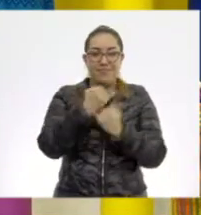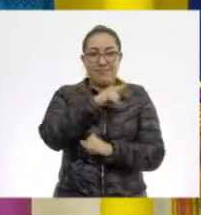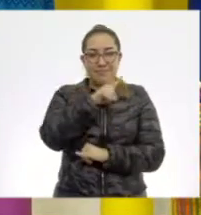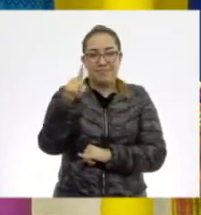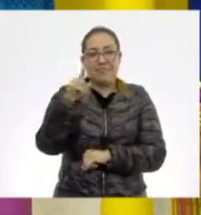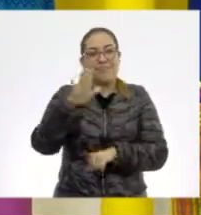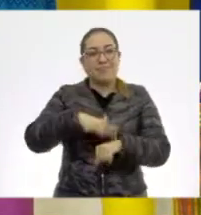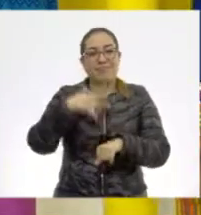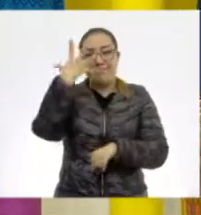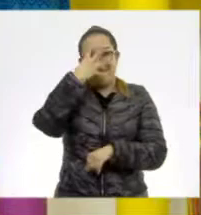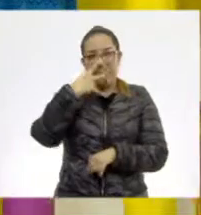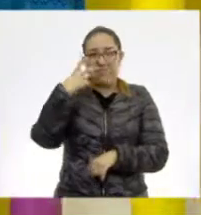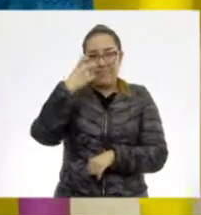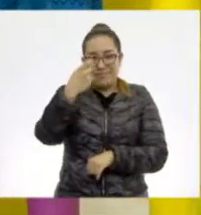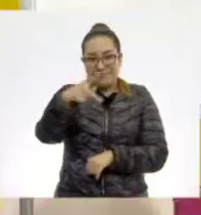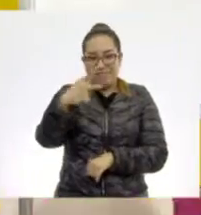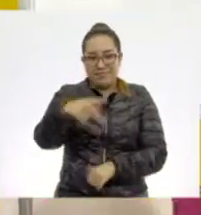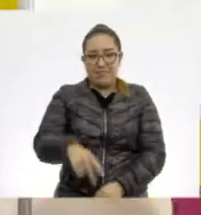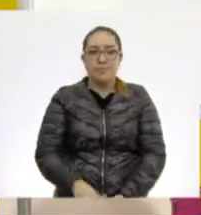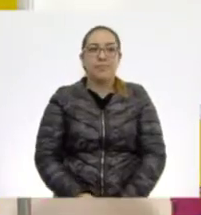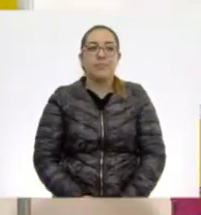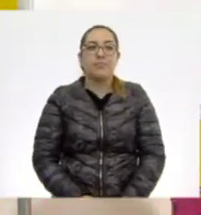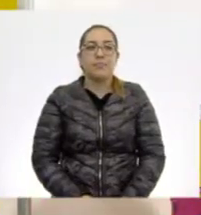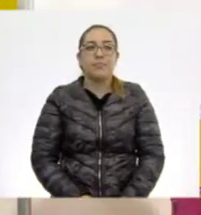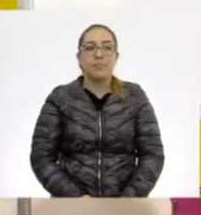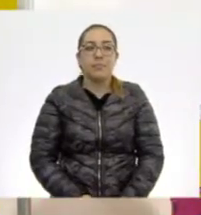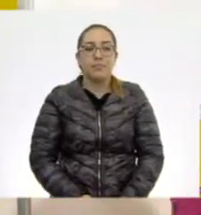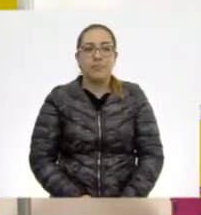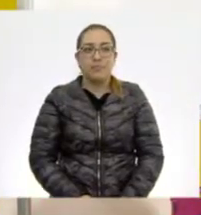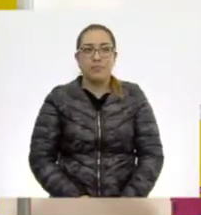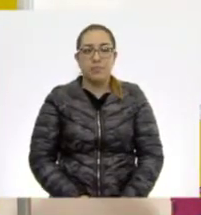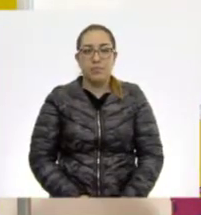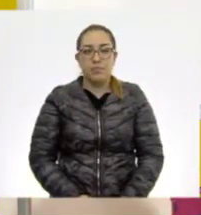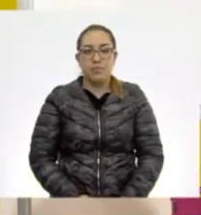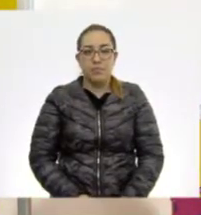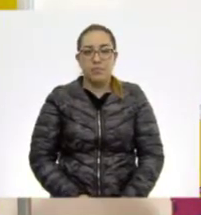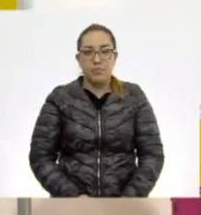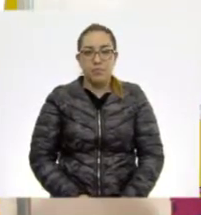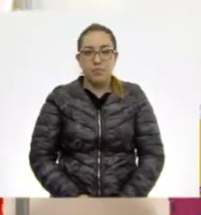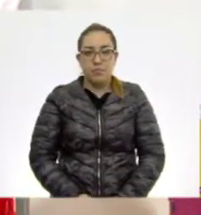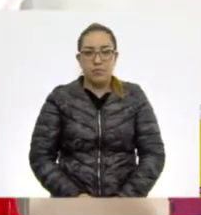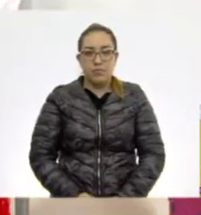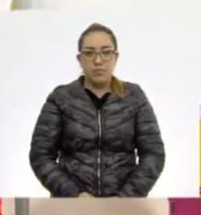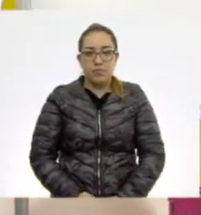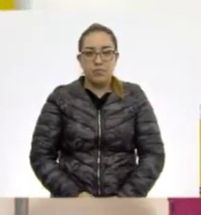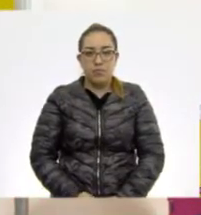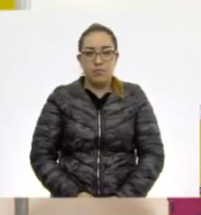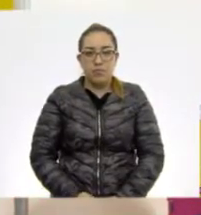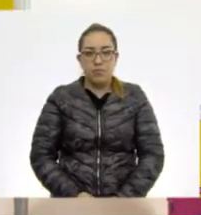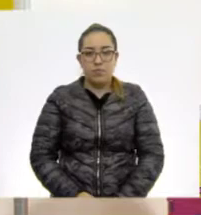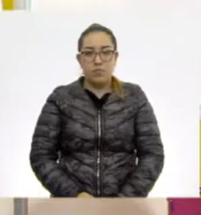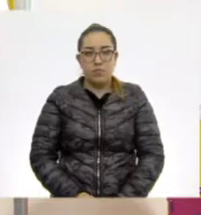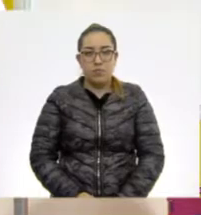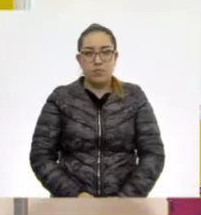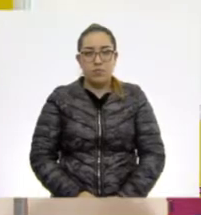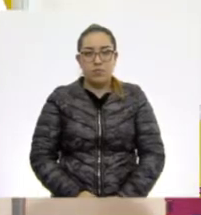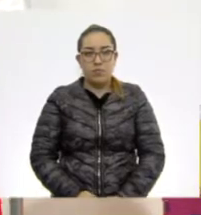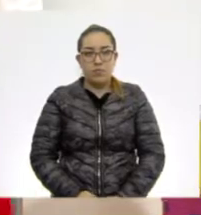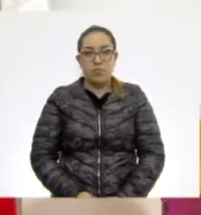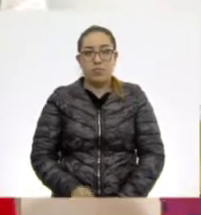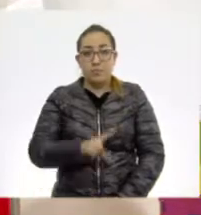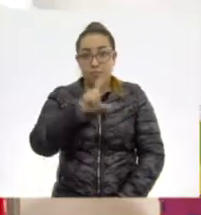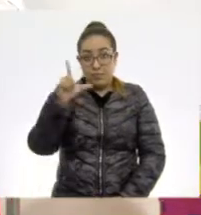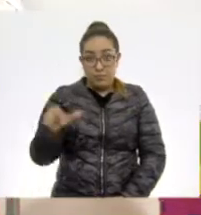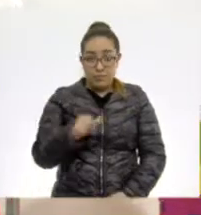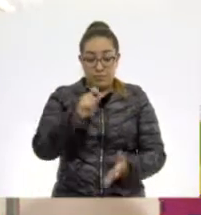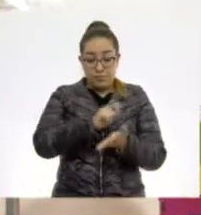bonitas. Confianza en mí mismo. Y entonces, cuando las vamos nombrando, ahora nos las vamos a ir pegando. Cuando termines, nos las